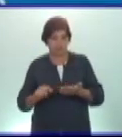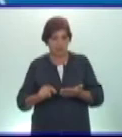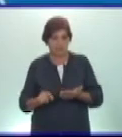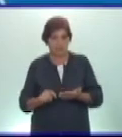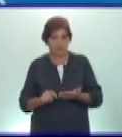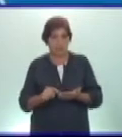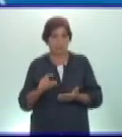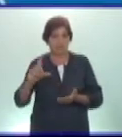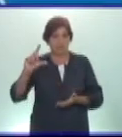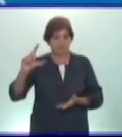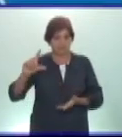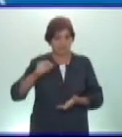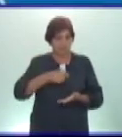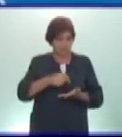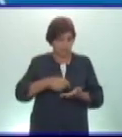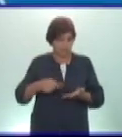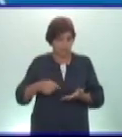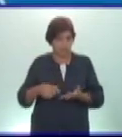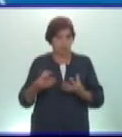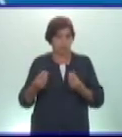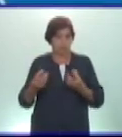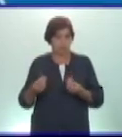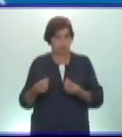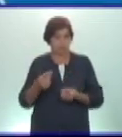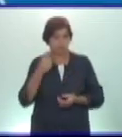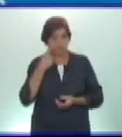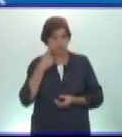forma verbal, ha escrito, el adverbio no varía.